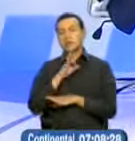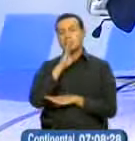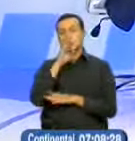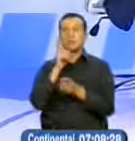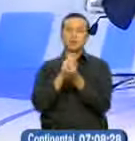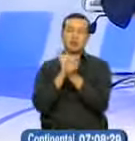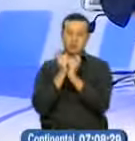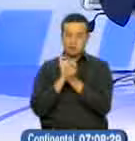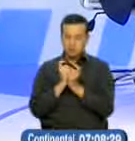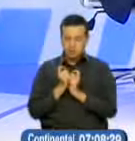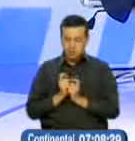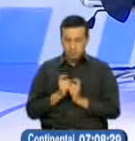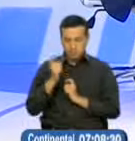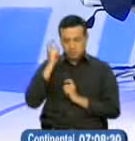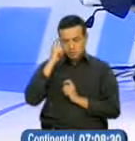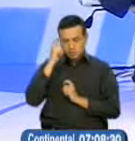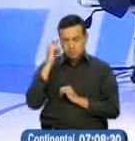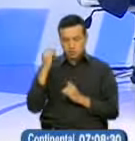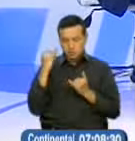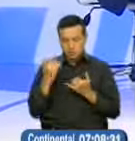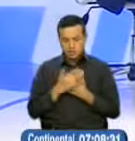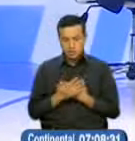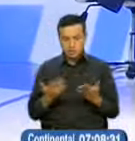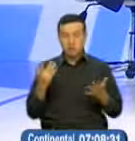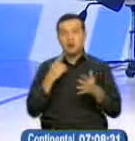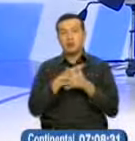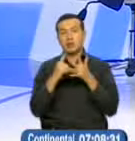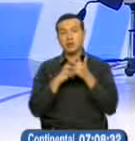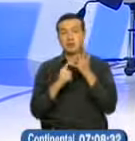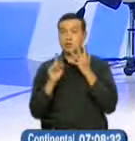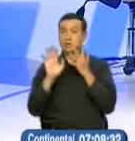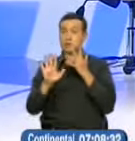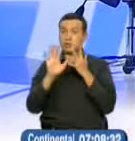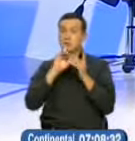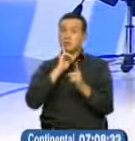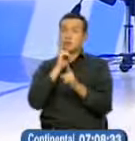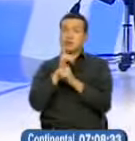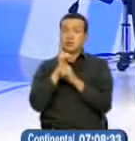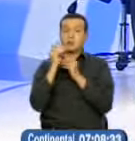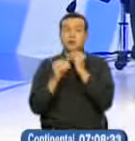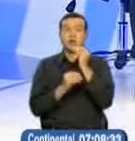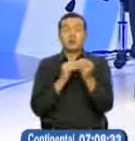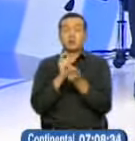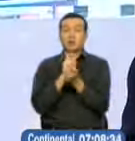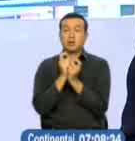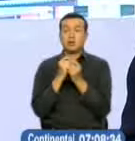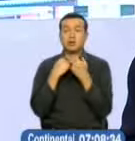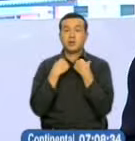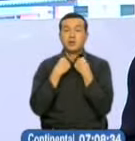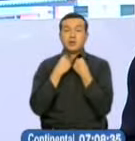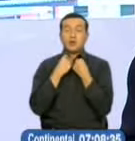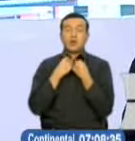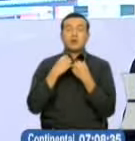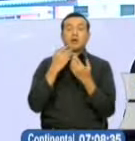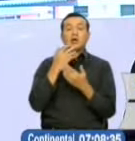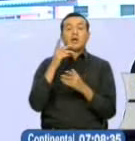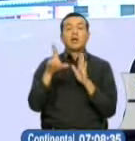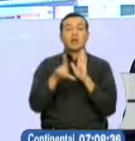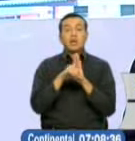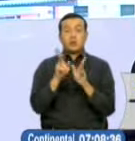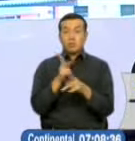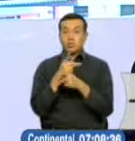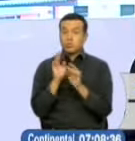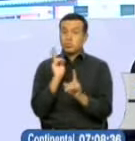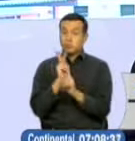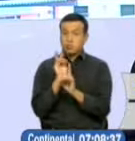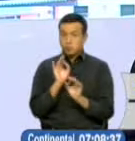ajustes. Yo creo que los momentos son diferentes y las circunstancias obligan a hacer ajustes. El Código de la Producción yo creo que es un